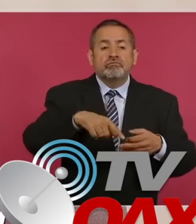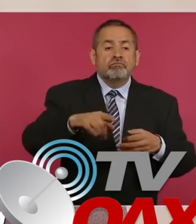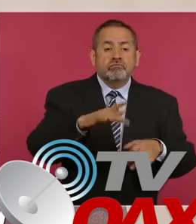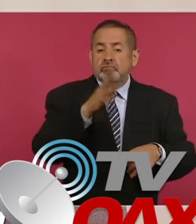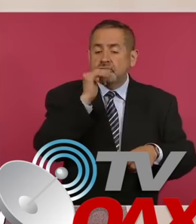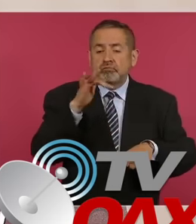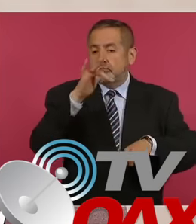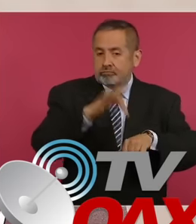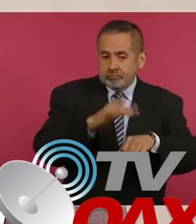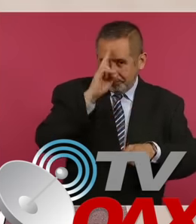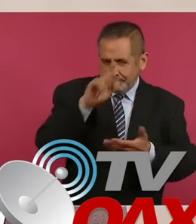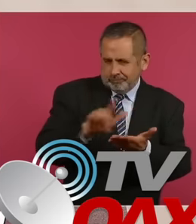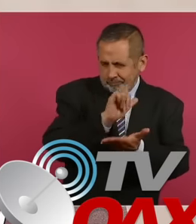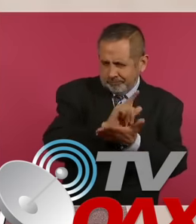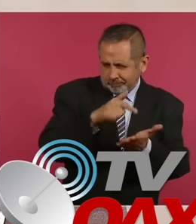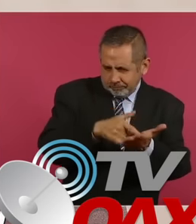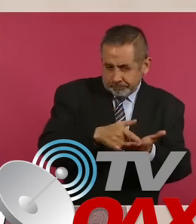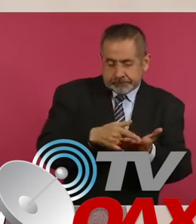ciudades,